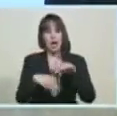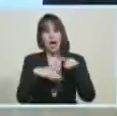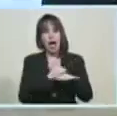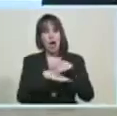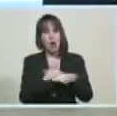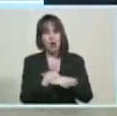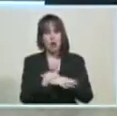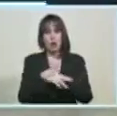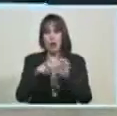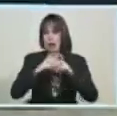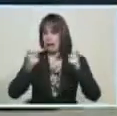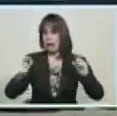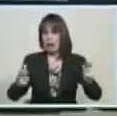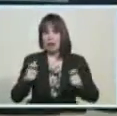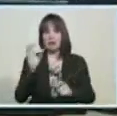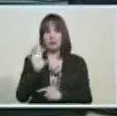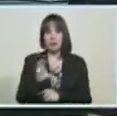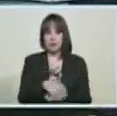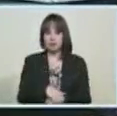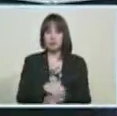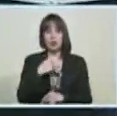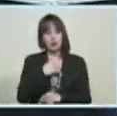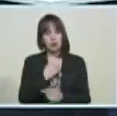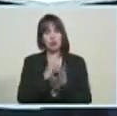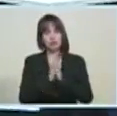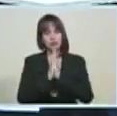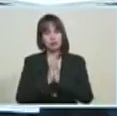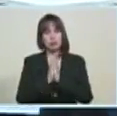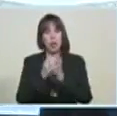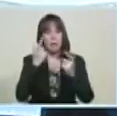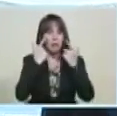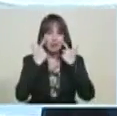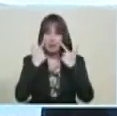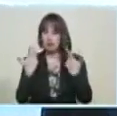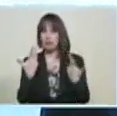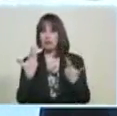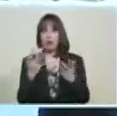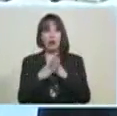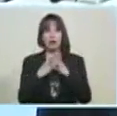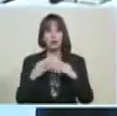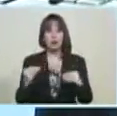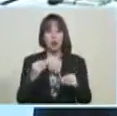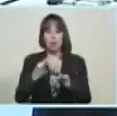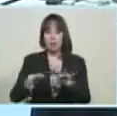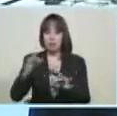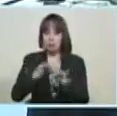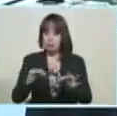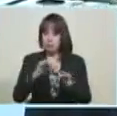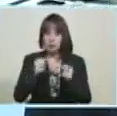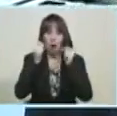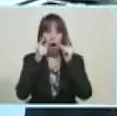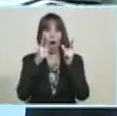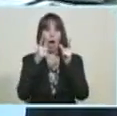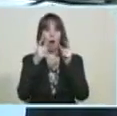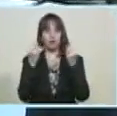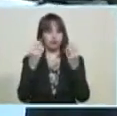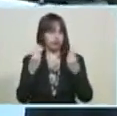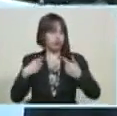del país. Yo les ruego a ustedes, estén muy pendientes. El Petro va a tener grandes